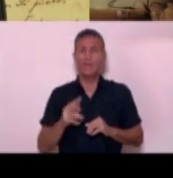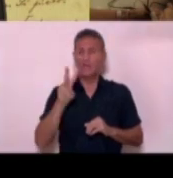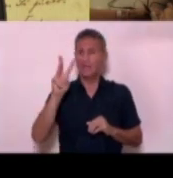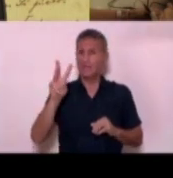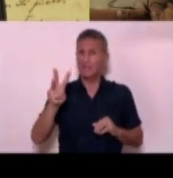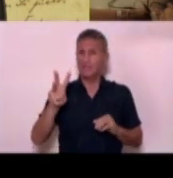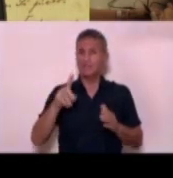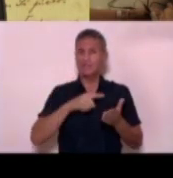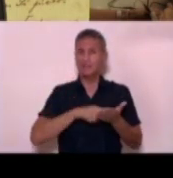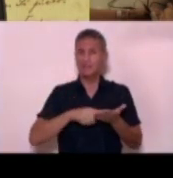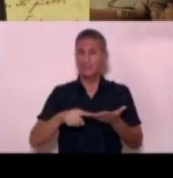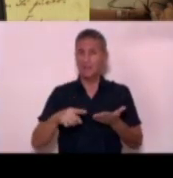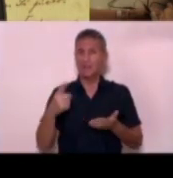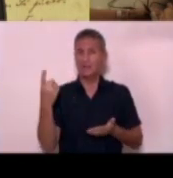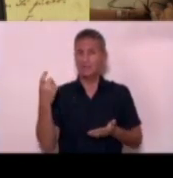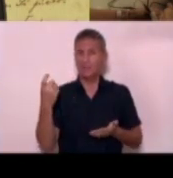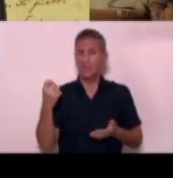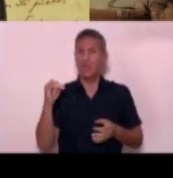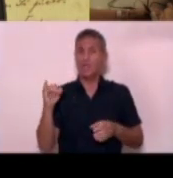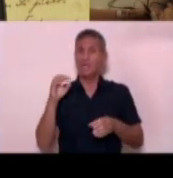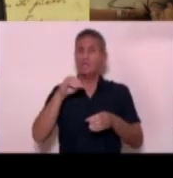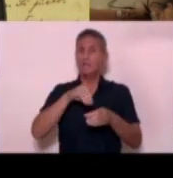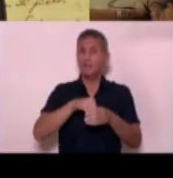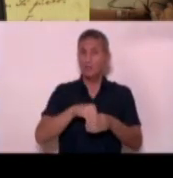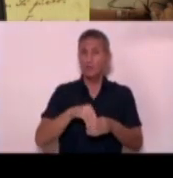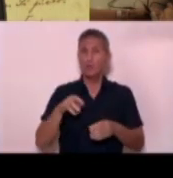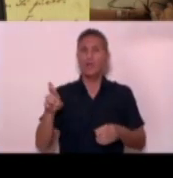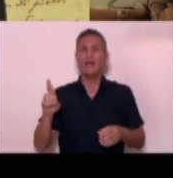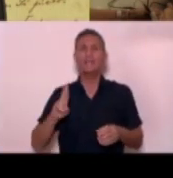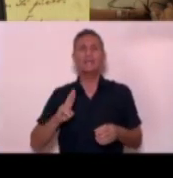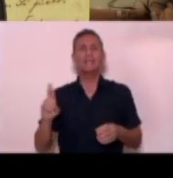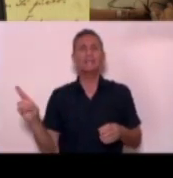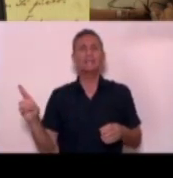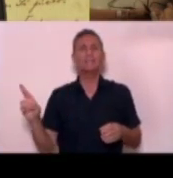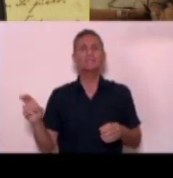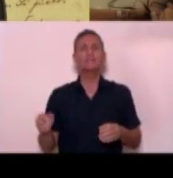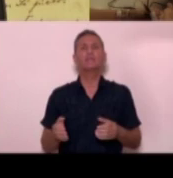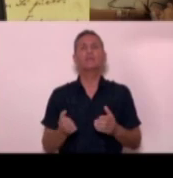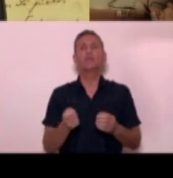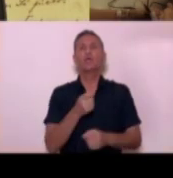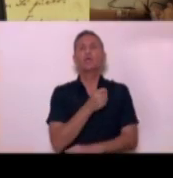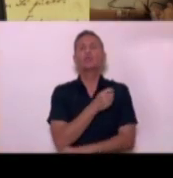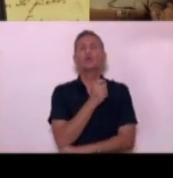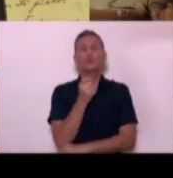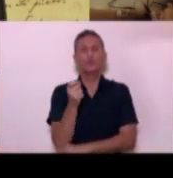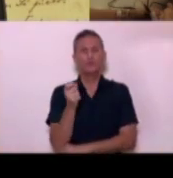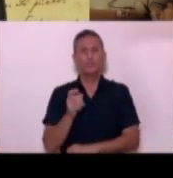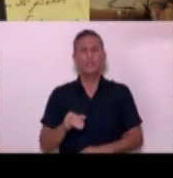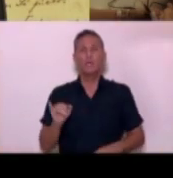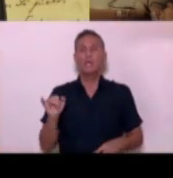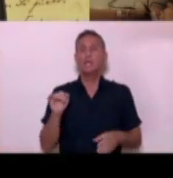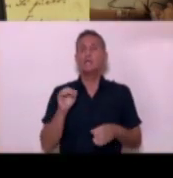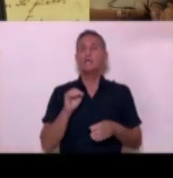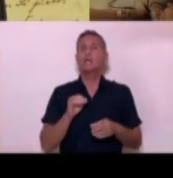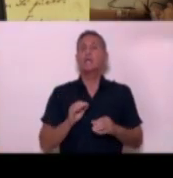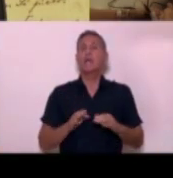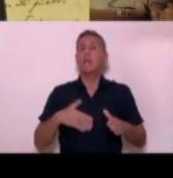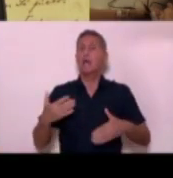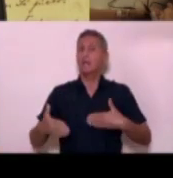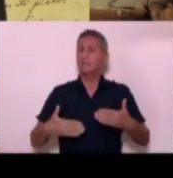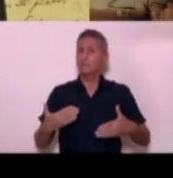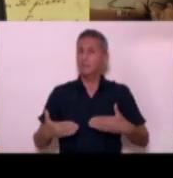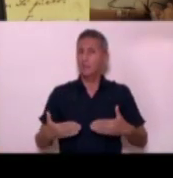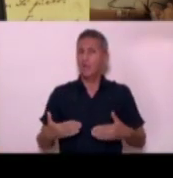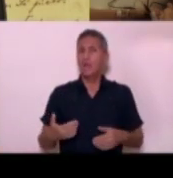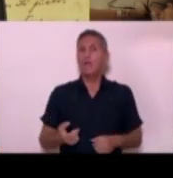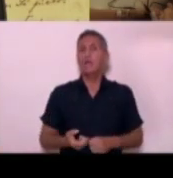3 semanas que restan, incluyendo la de receso docente. Durante este tiempo concluiremos los contenidos y las actividades